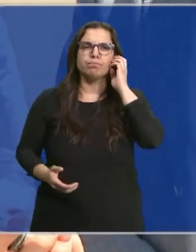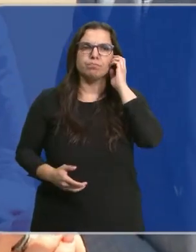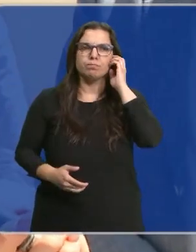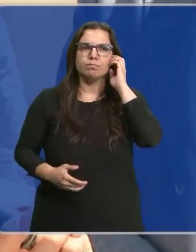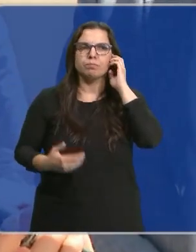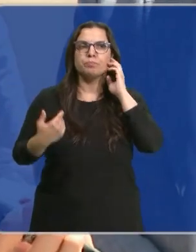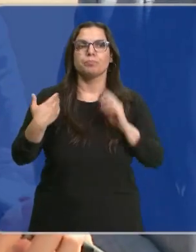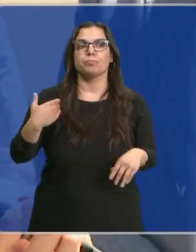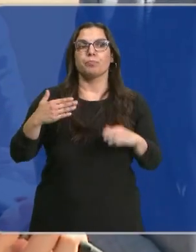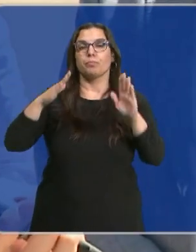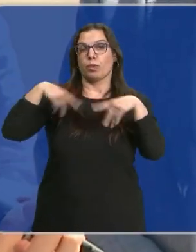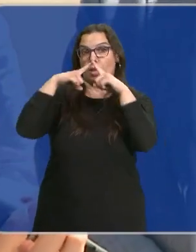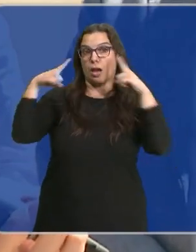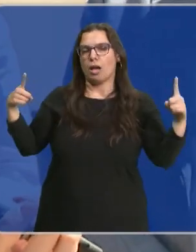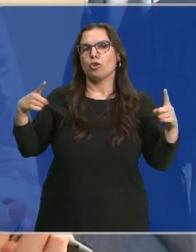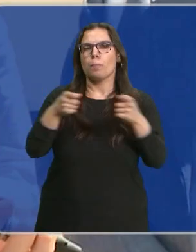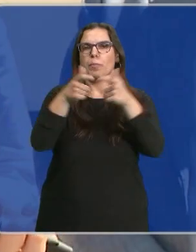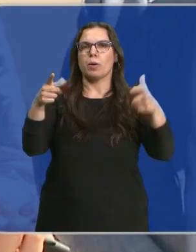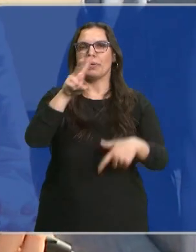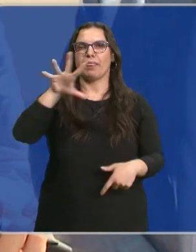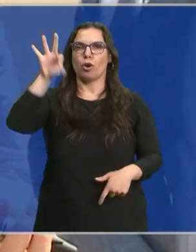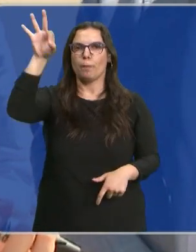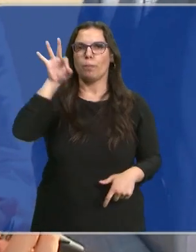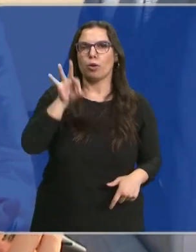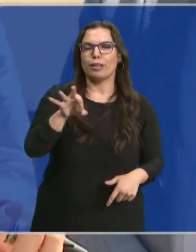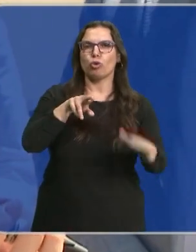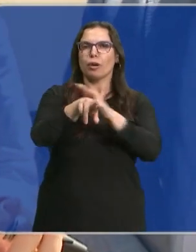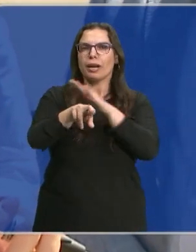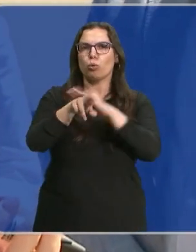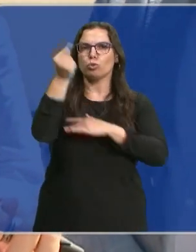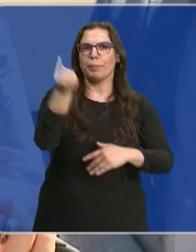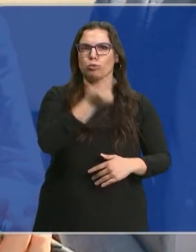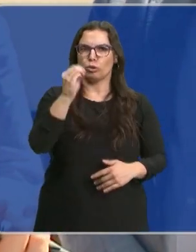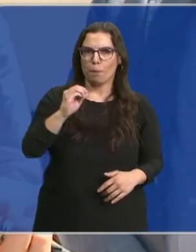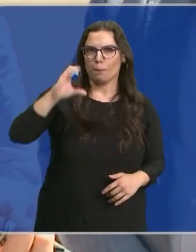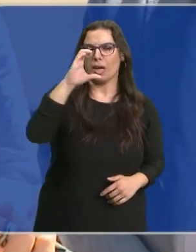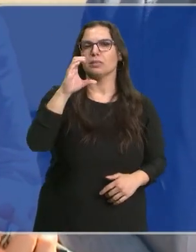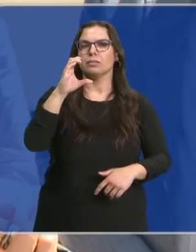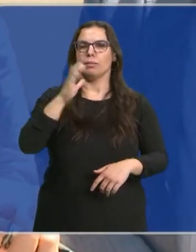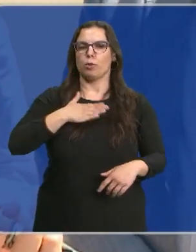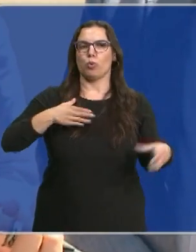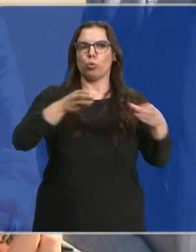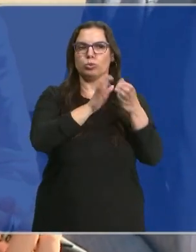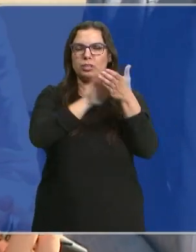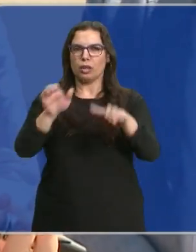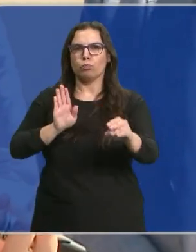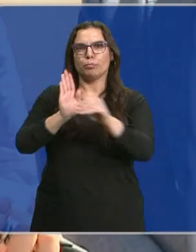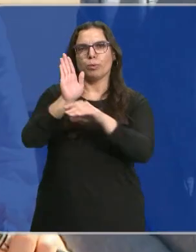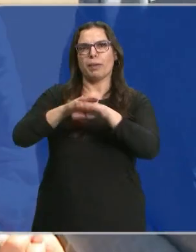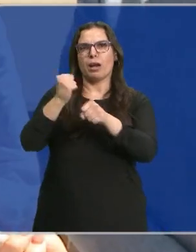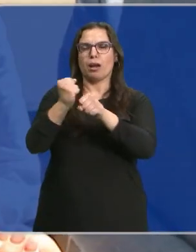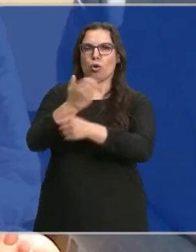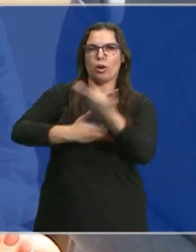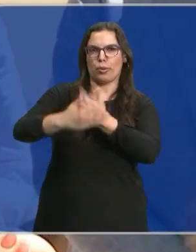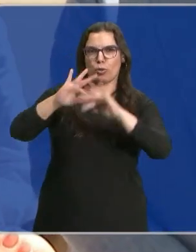La última anualidad se han incrementado un 25% los recursos presupuestarios que la Junta de Castilla y León dedica a esta